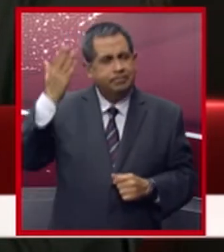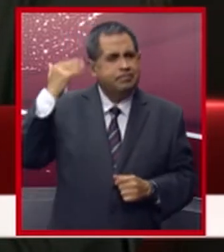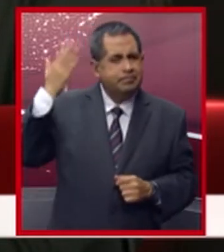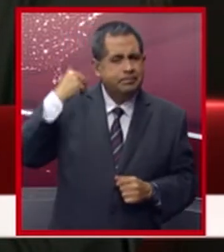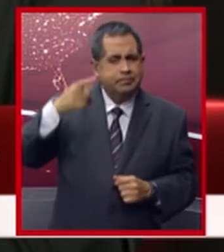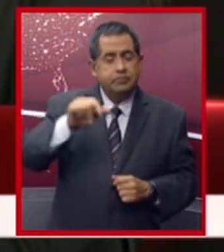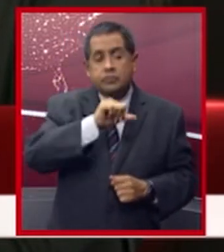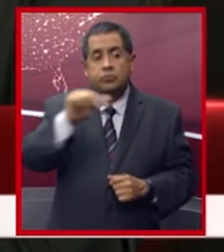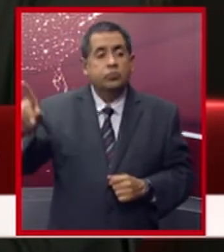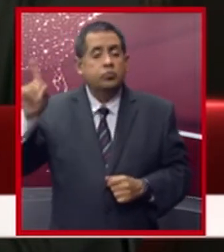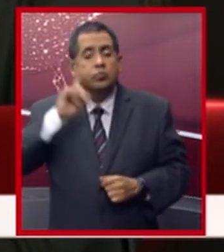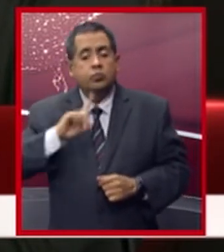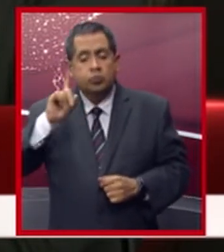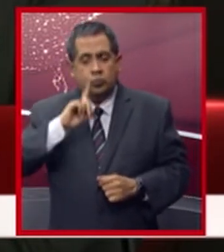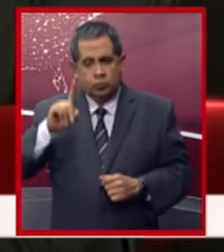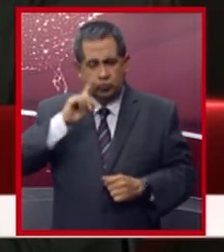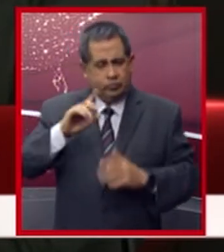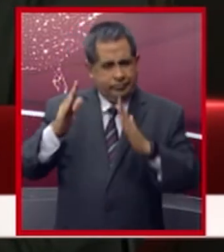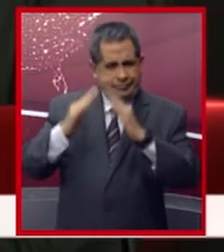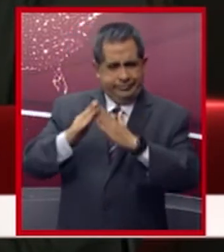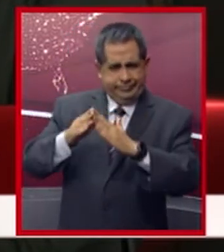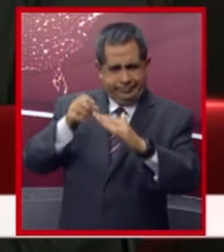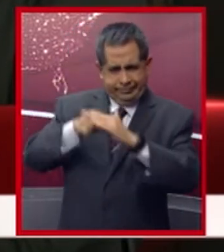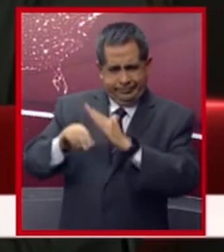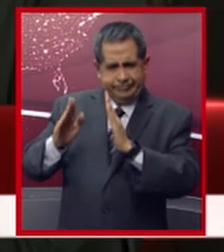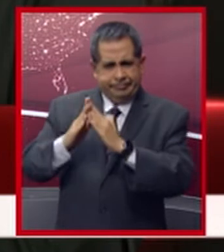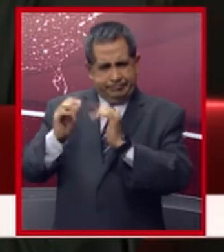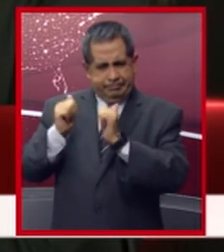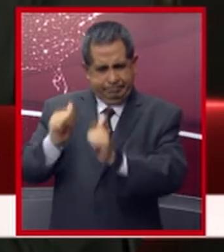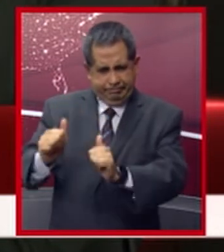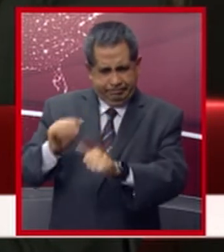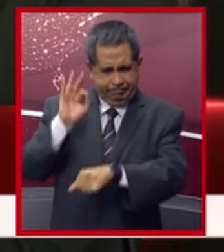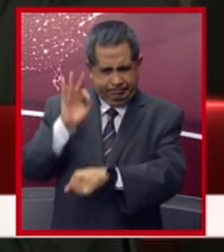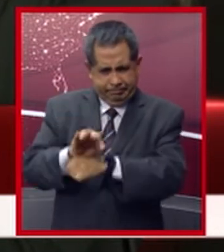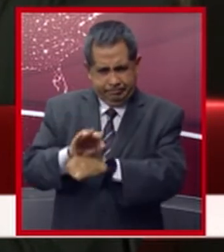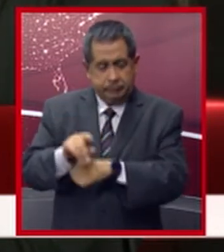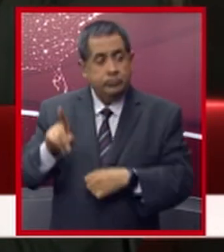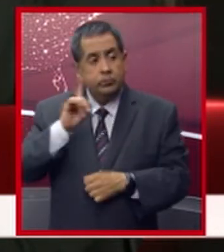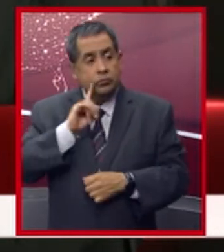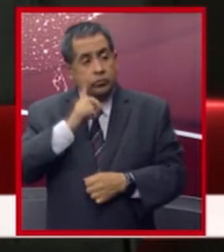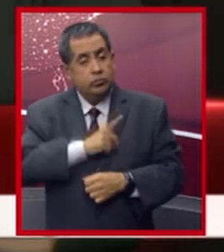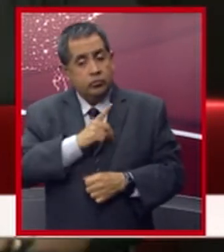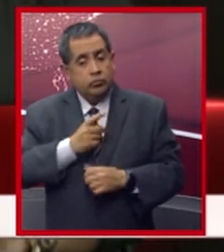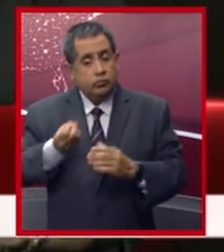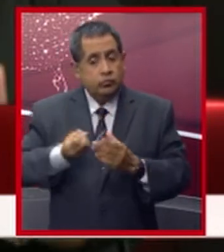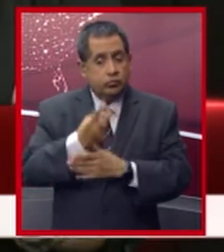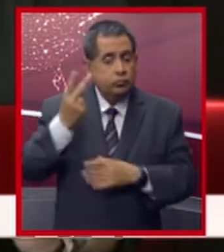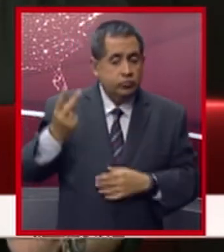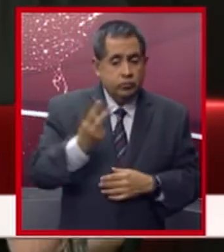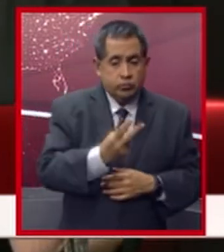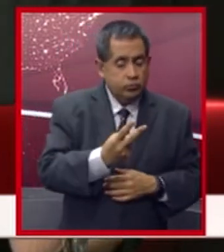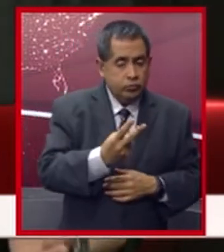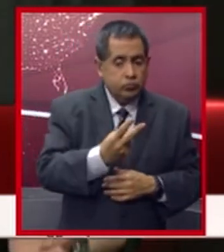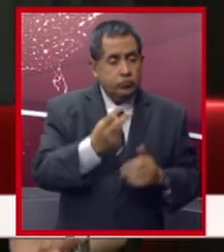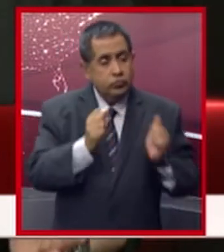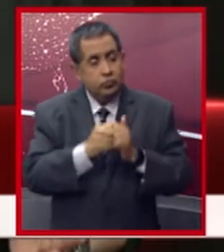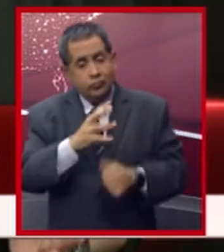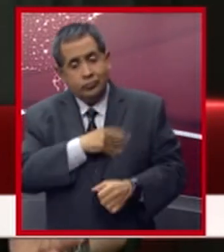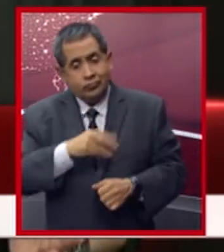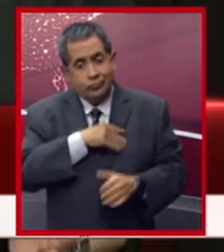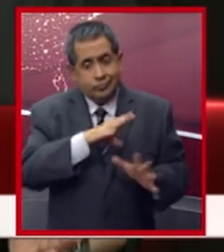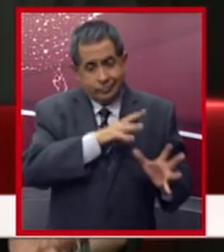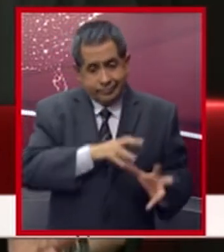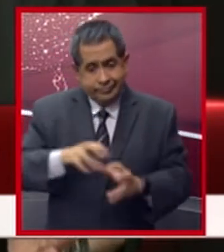para mujeres violentadas, la mujer no sale sola del hogar, llega al refugio con sus hijos y sus